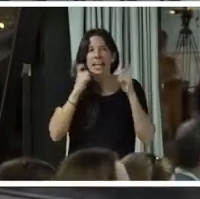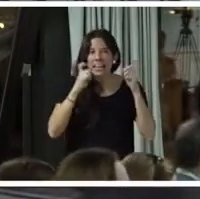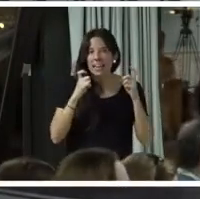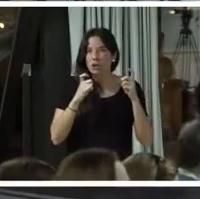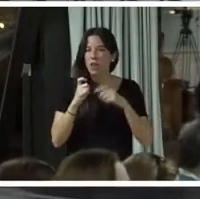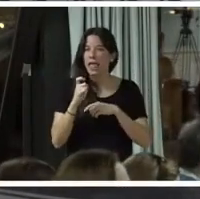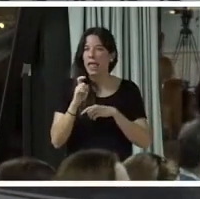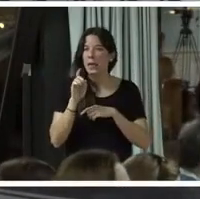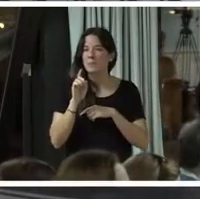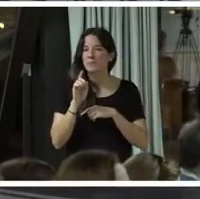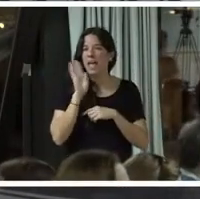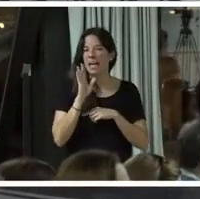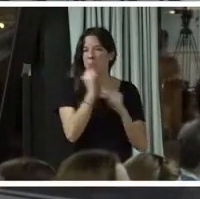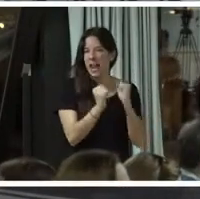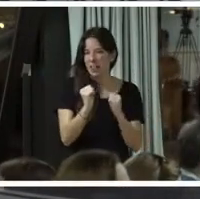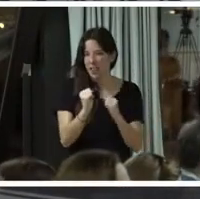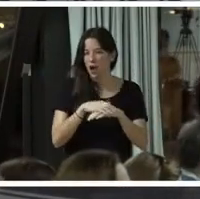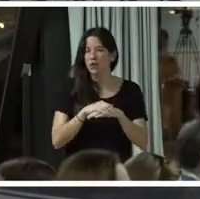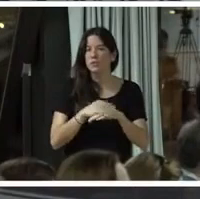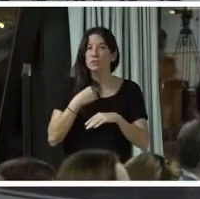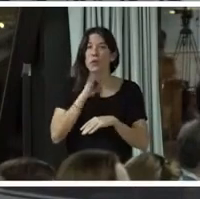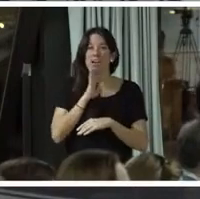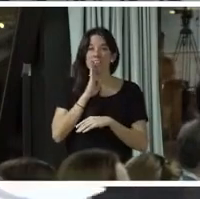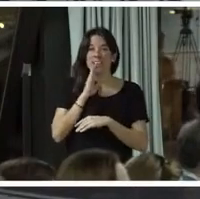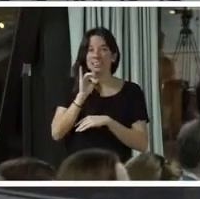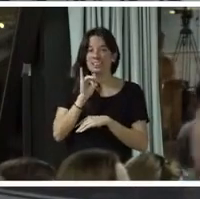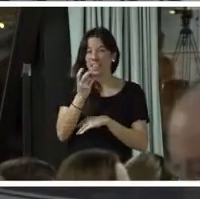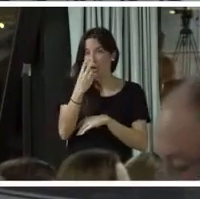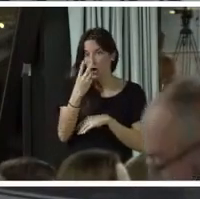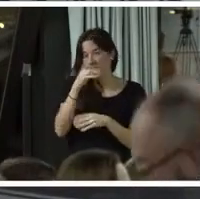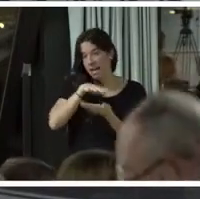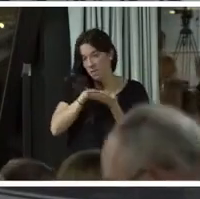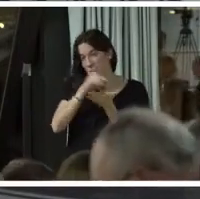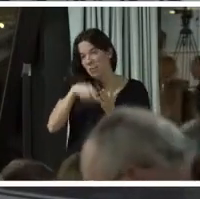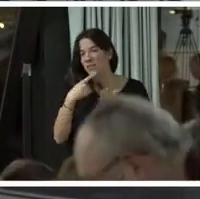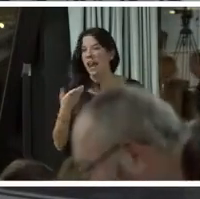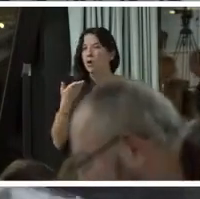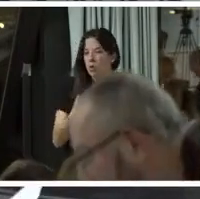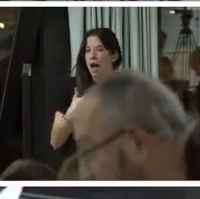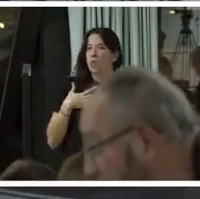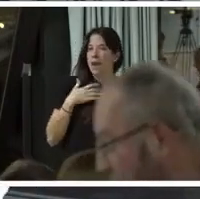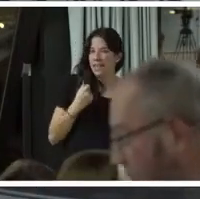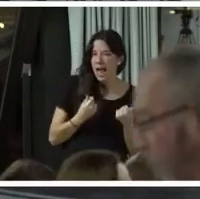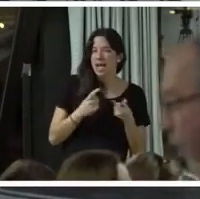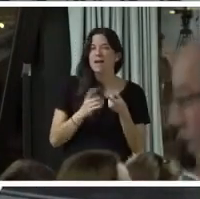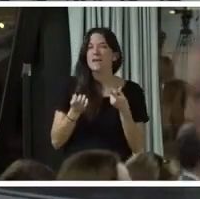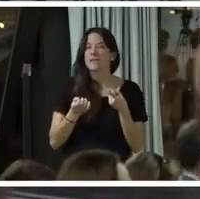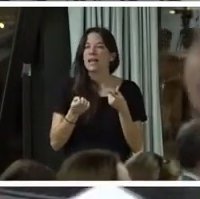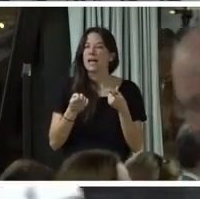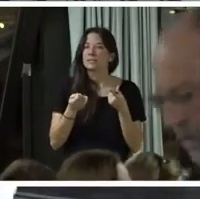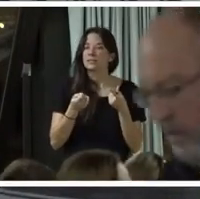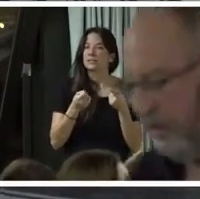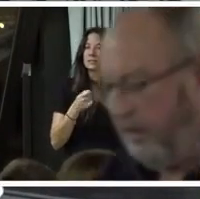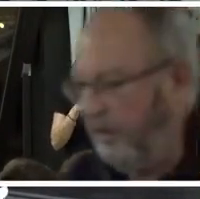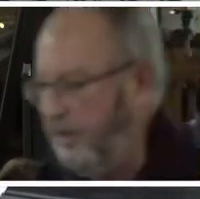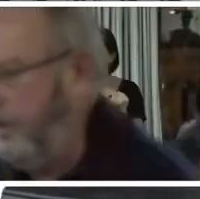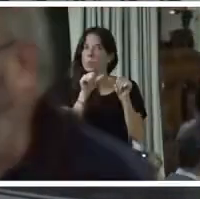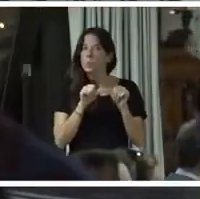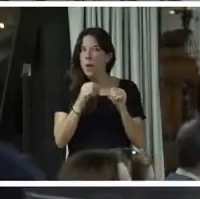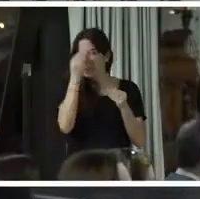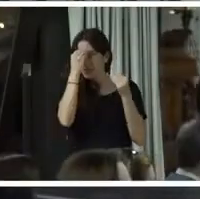de criminalización que comentaba también Lone que a menudo se hace sobre la ayuda humanitaria no y sobre las posiciones de solidaridad con